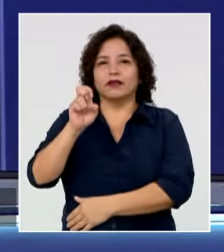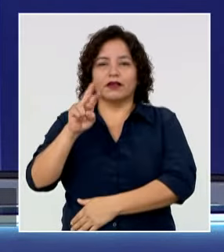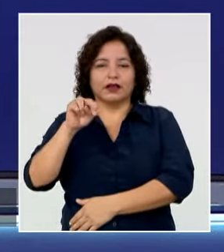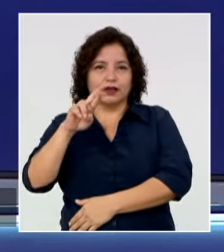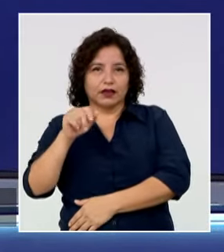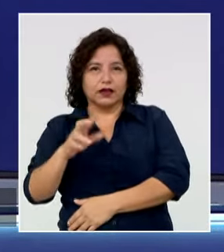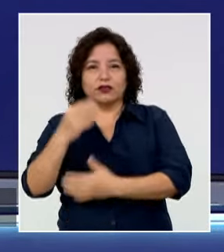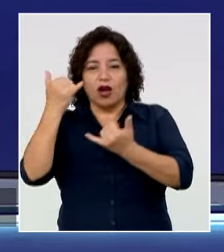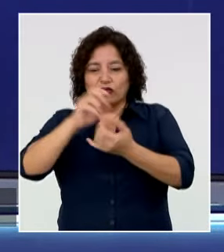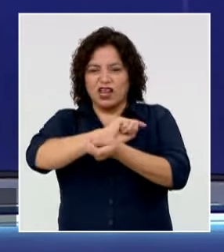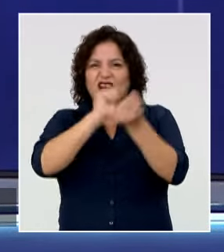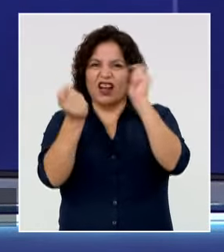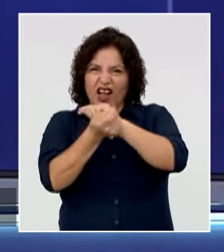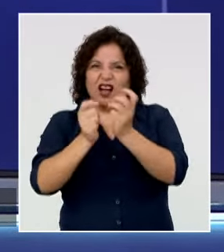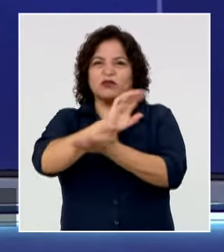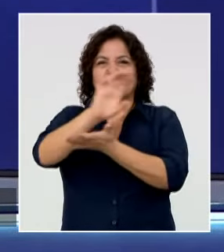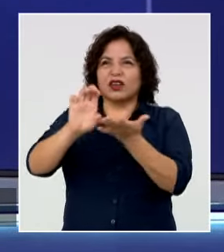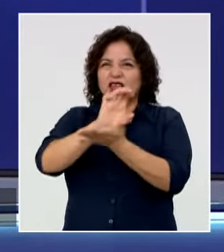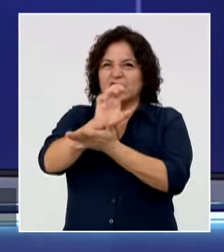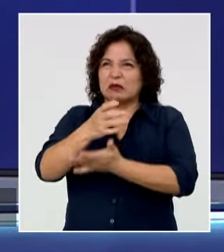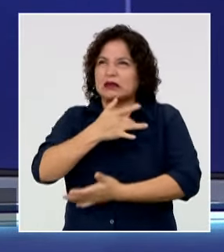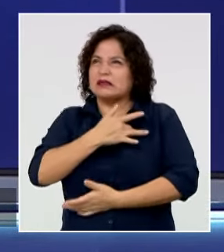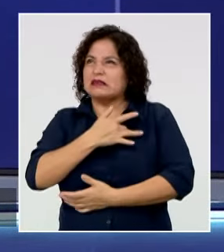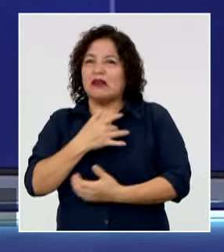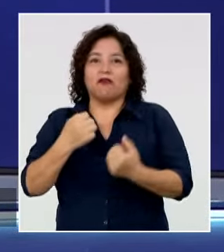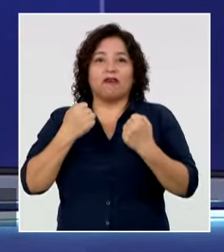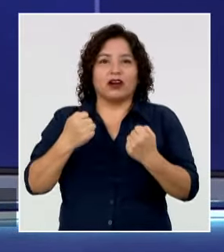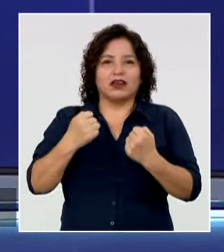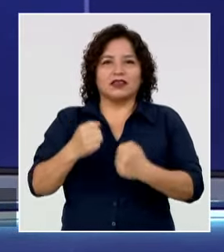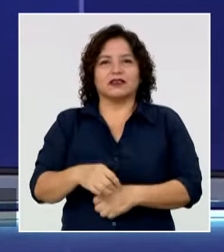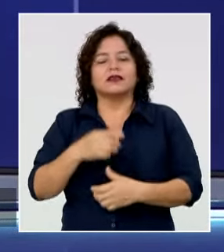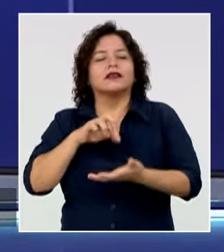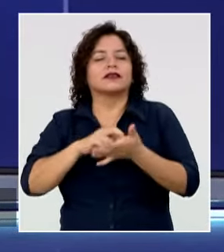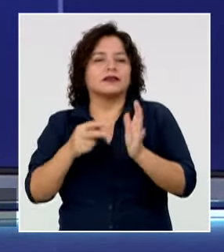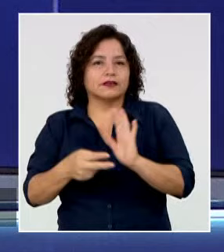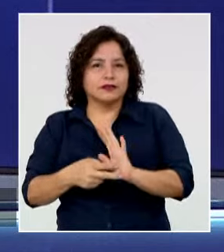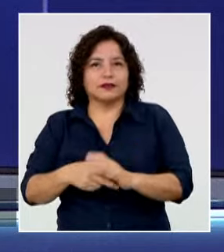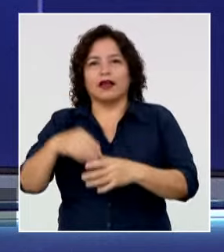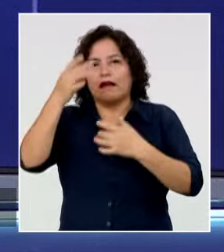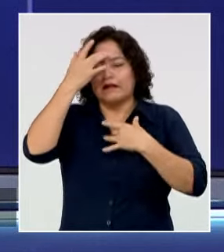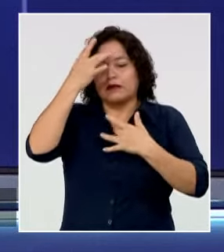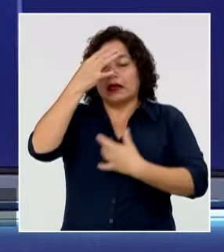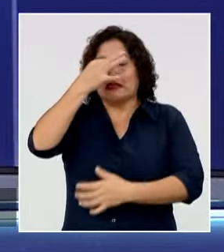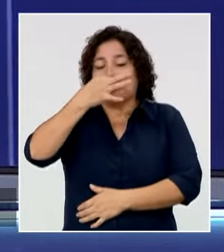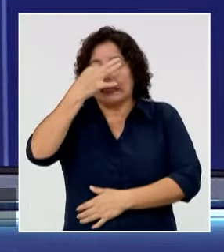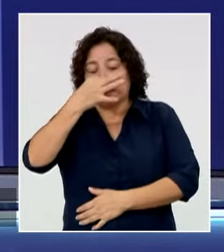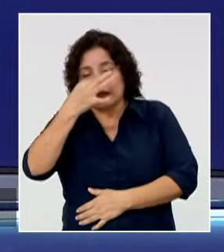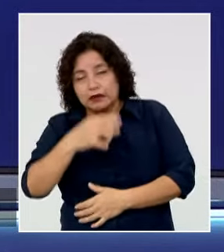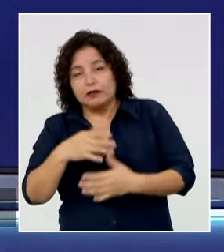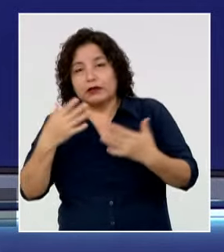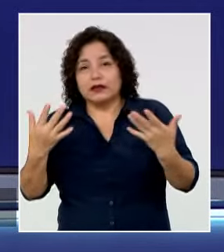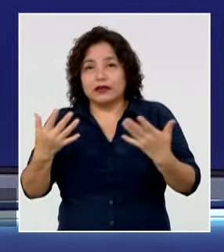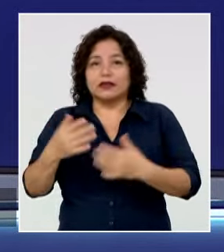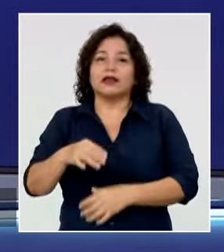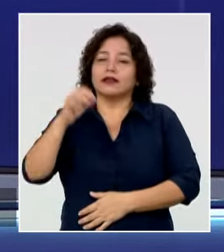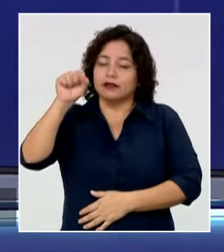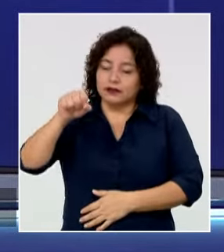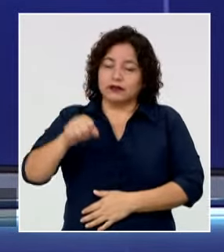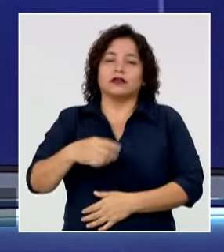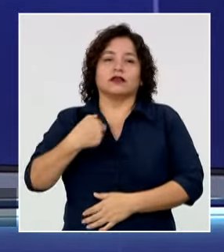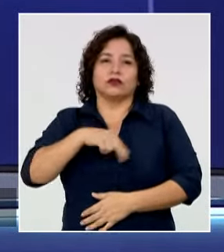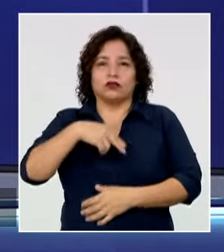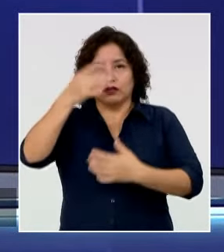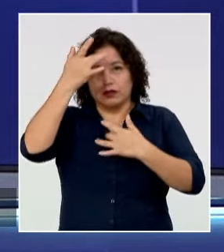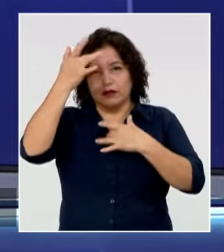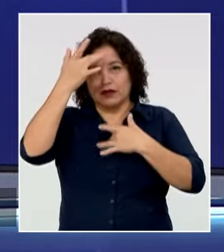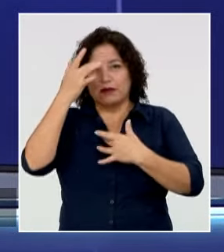contamos que el cambio de clima se siente cada vez con más fuerza y ello conlleva enfermedades como la gripe o el resfrío común. Es cierto que nos enfermamos